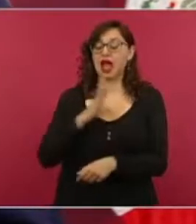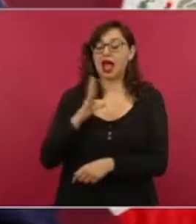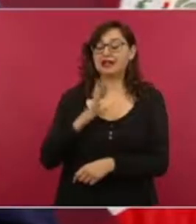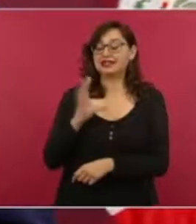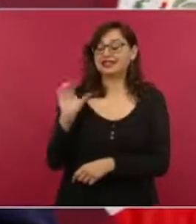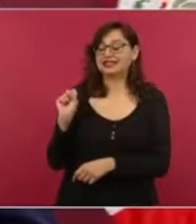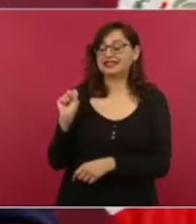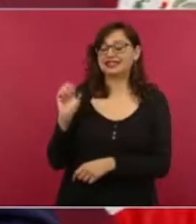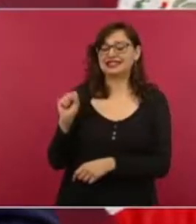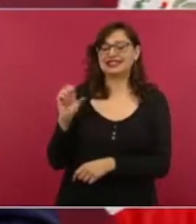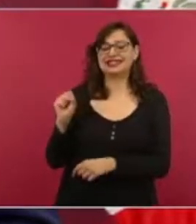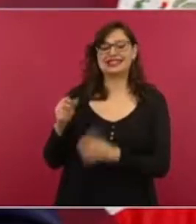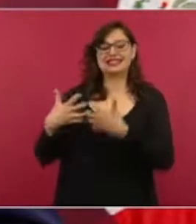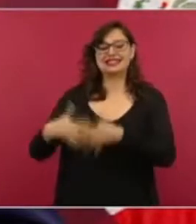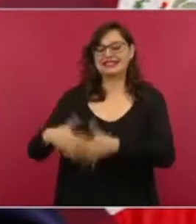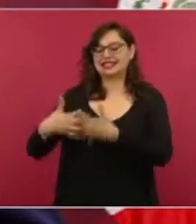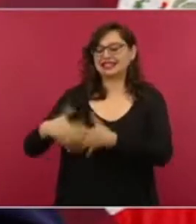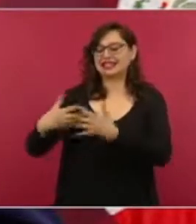hidroeléctricas del país,